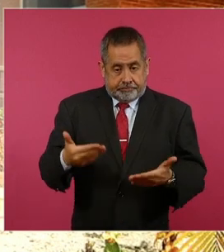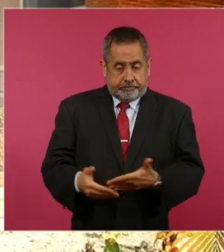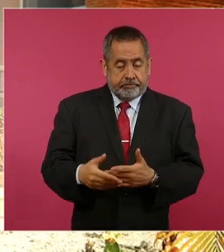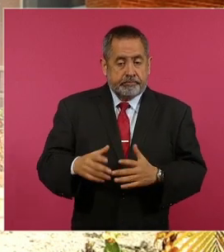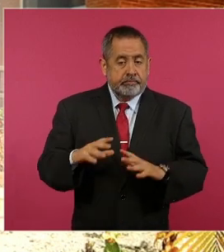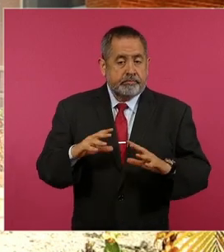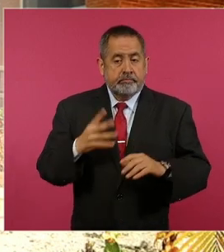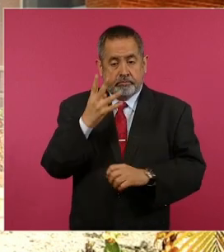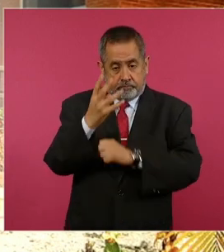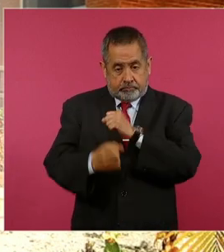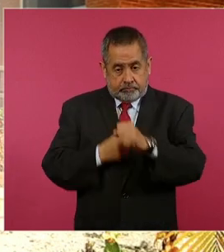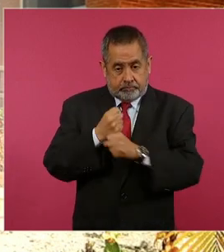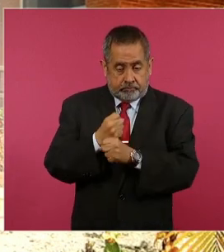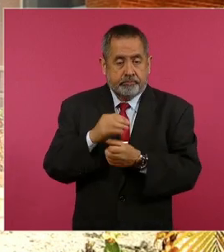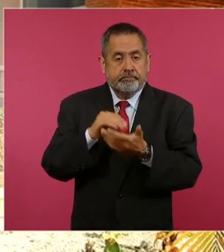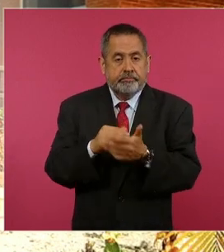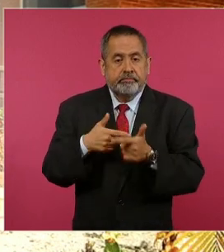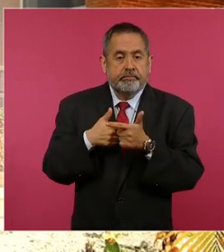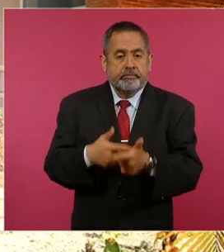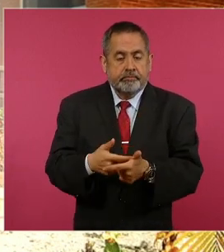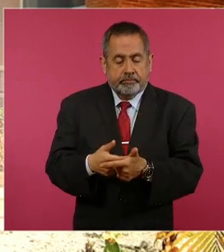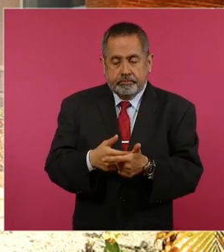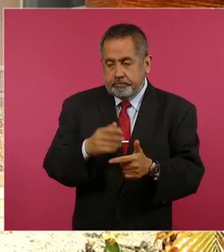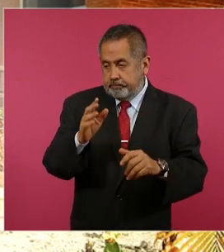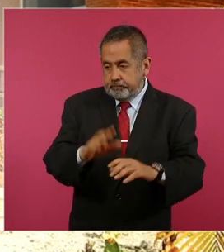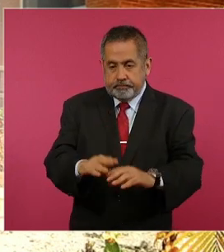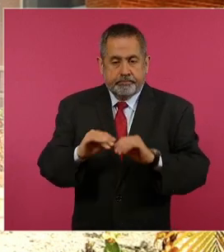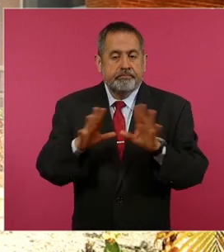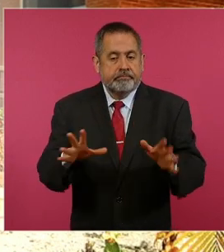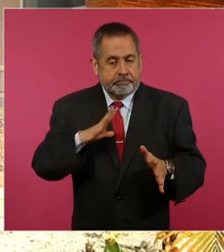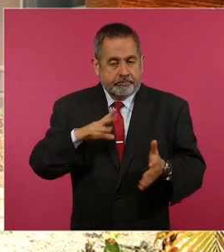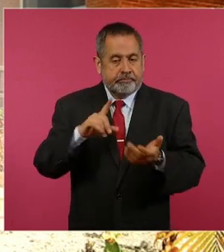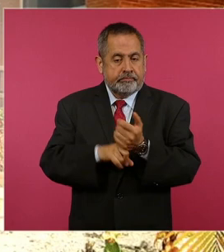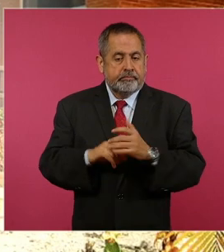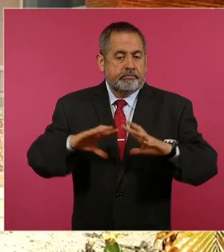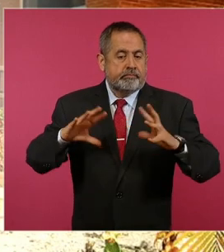después de estos cuatro años, está muy claro que se cuenta con